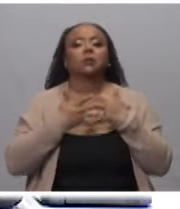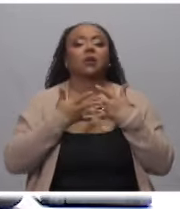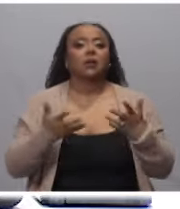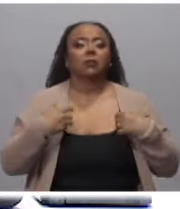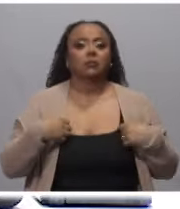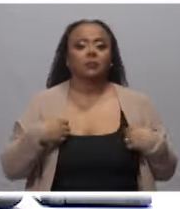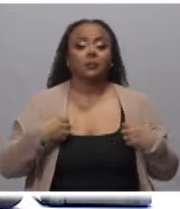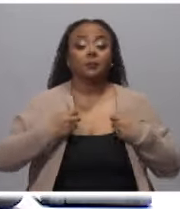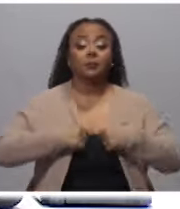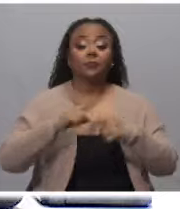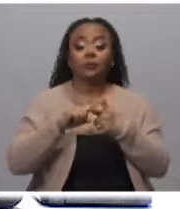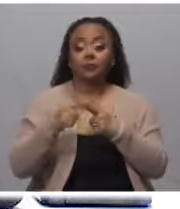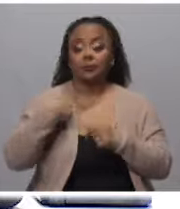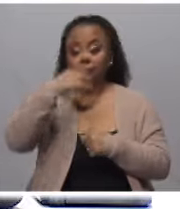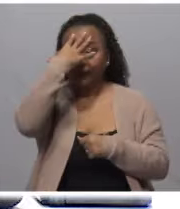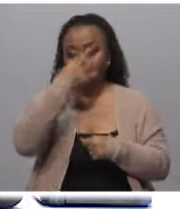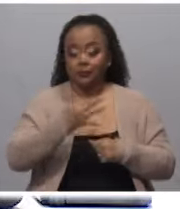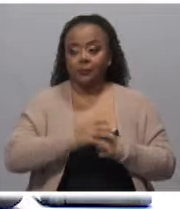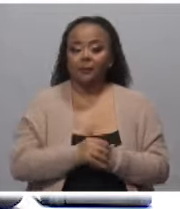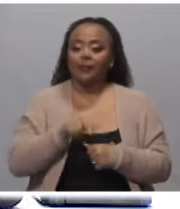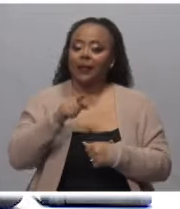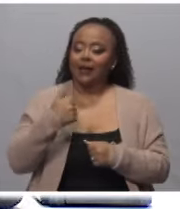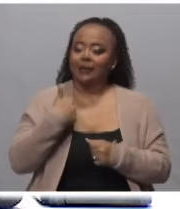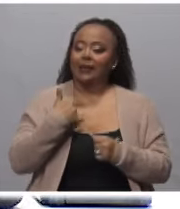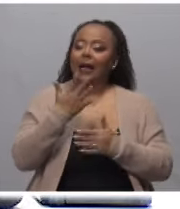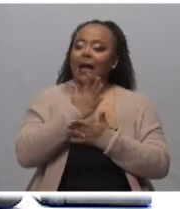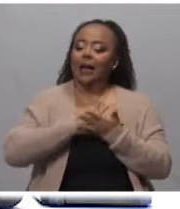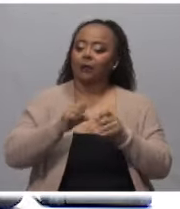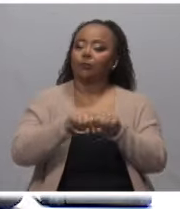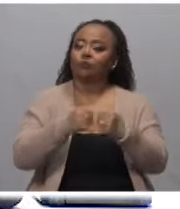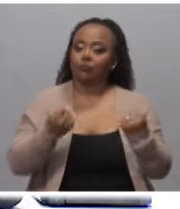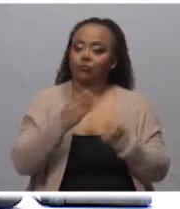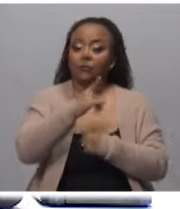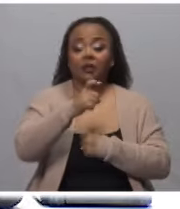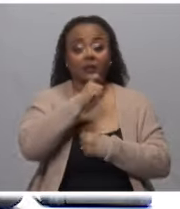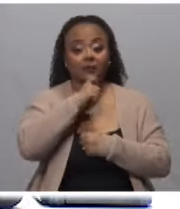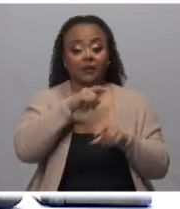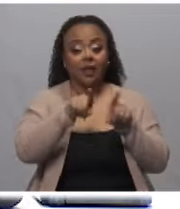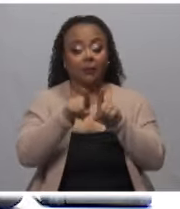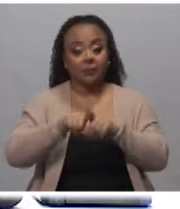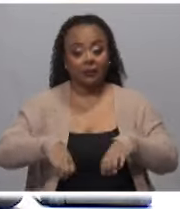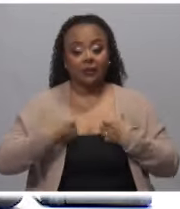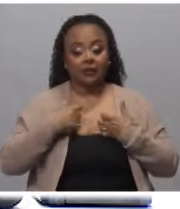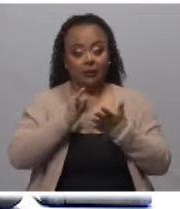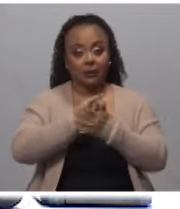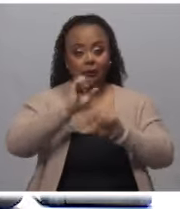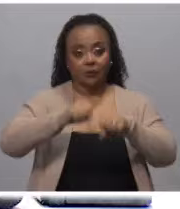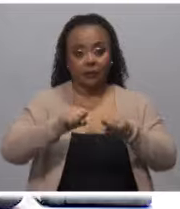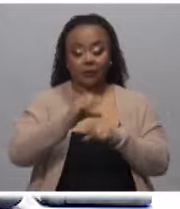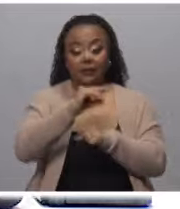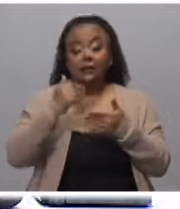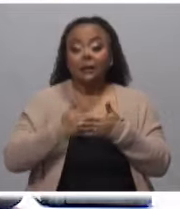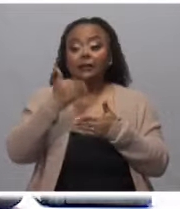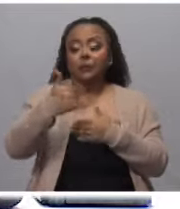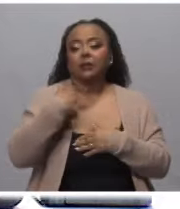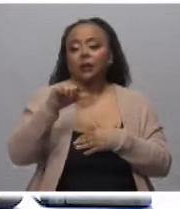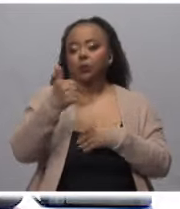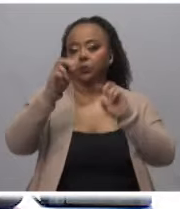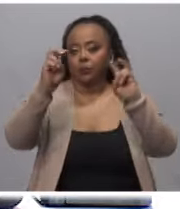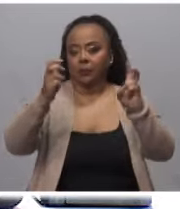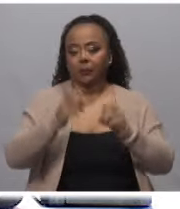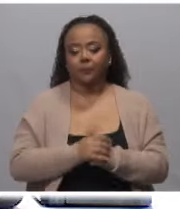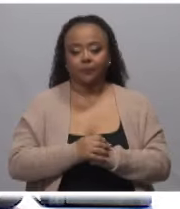Entonces yo creo que ahí ya algo se rompió y es difícil Además de que existe esa posibilidad y luego hay otro